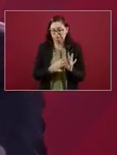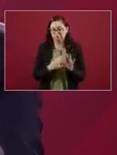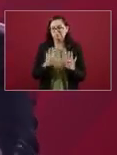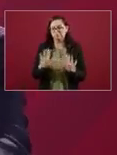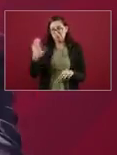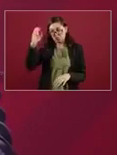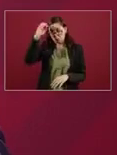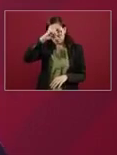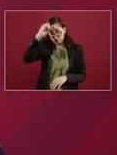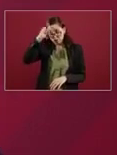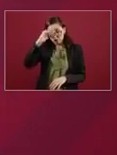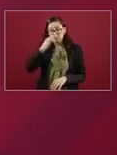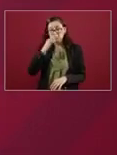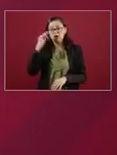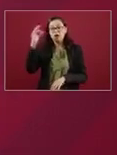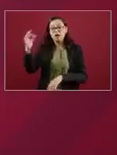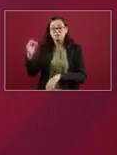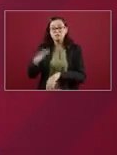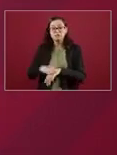aprobarse